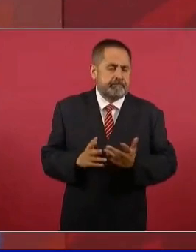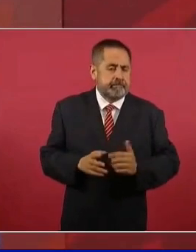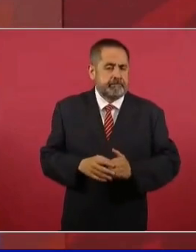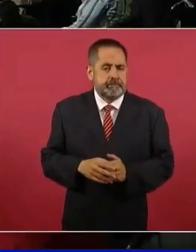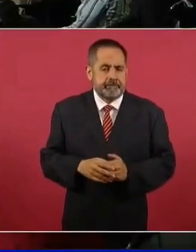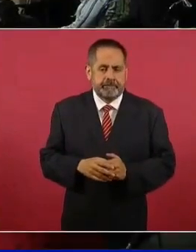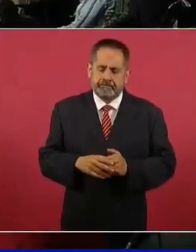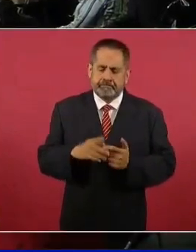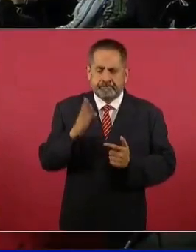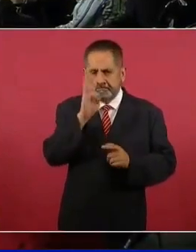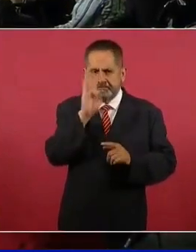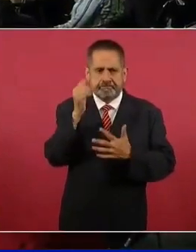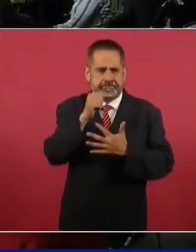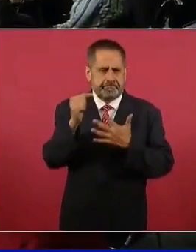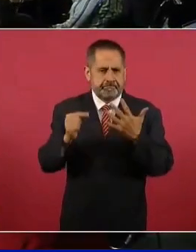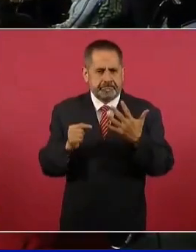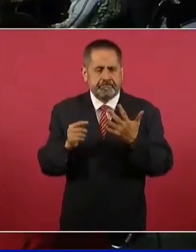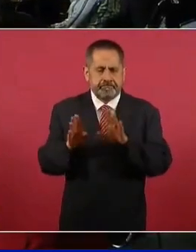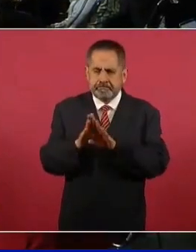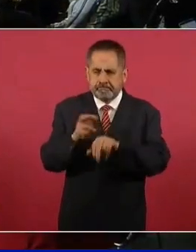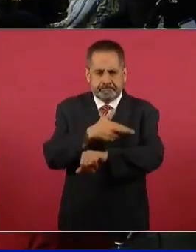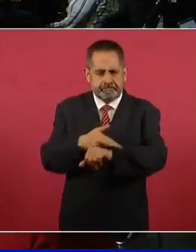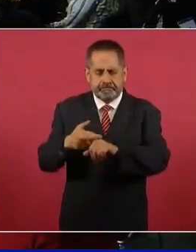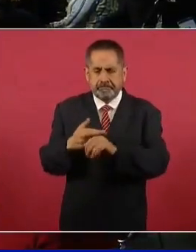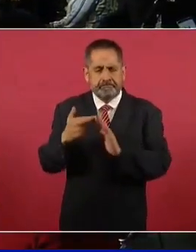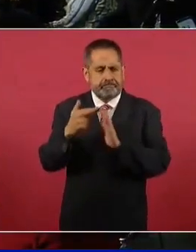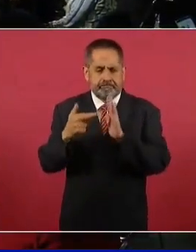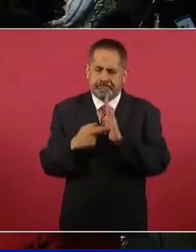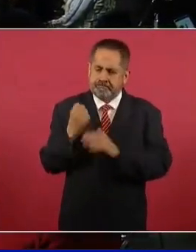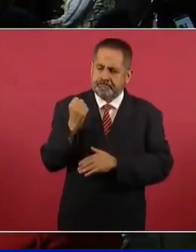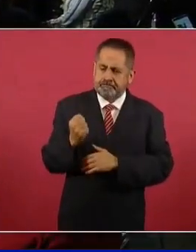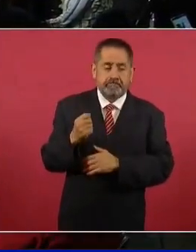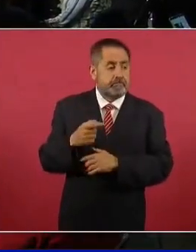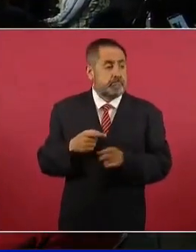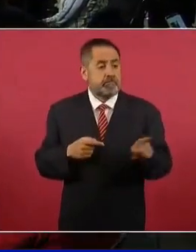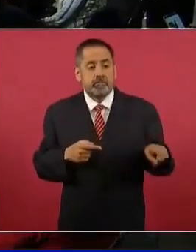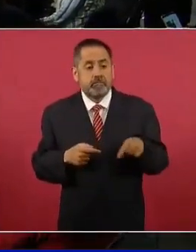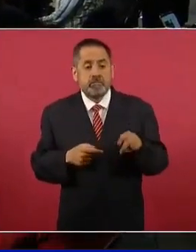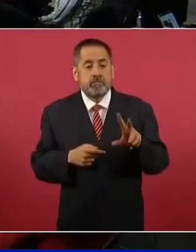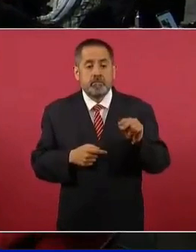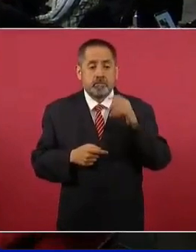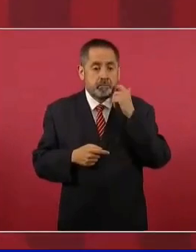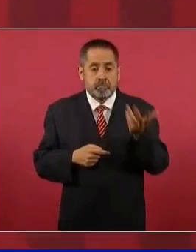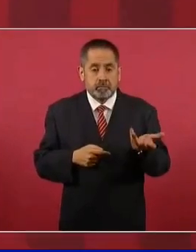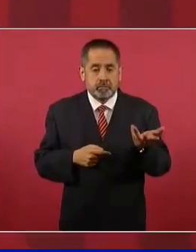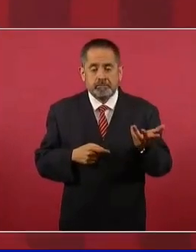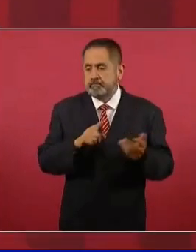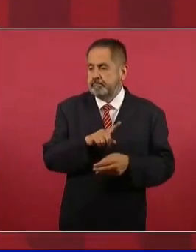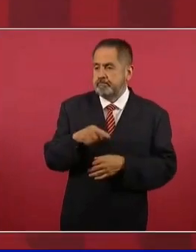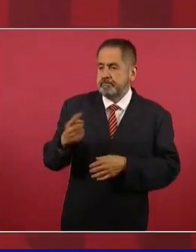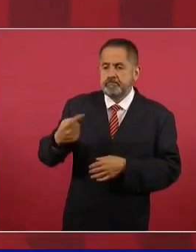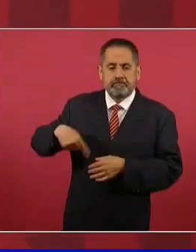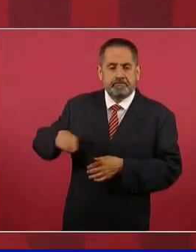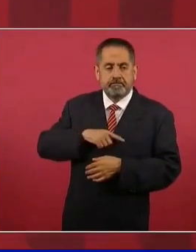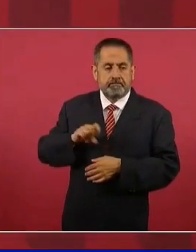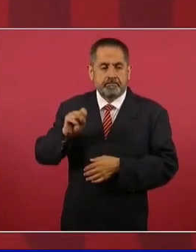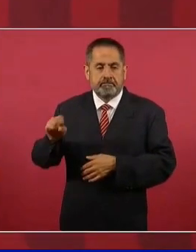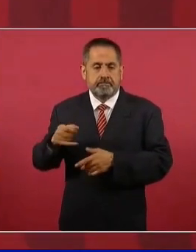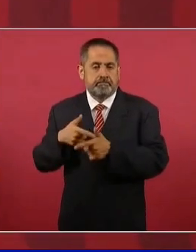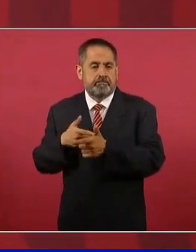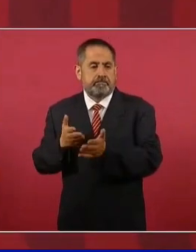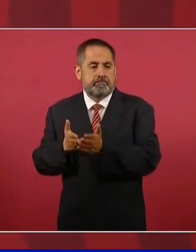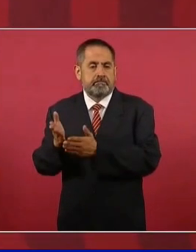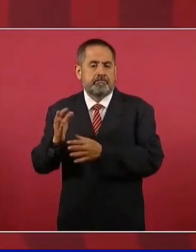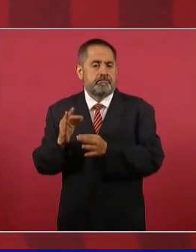heterodoxas. Estas medidas no las aplican los neoliberales.